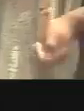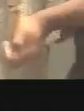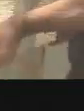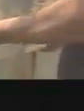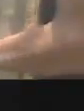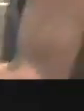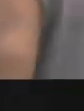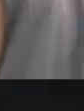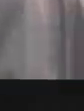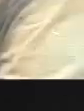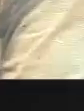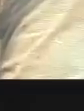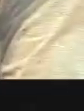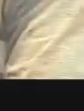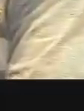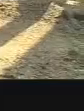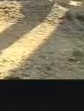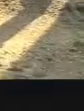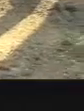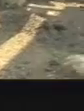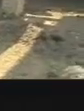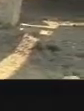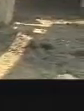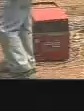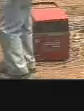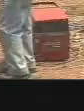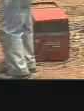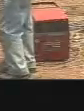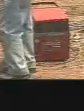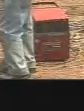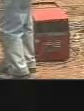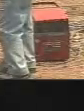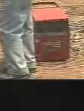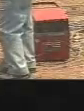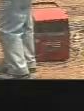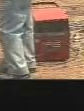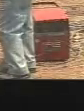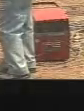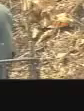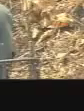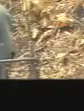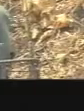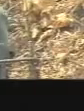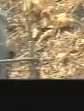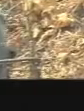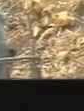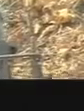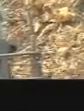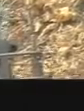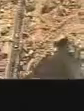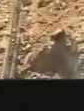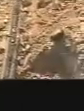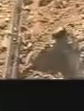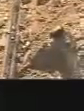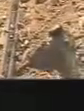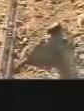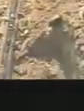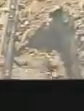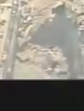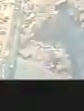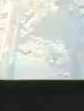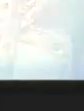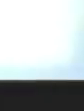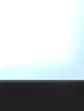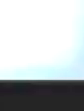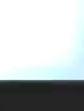Hoy, la lucha es por la elevación de la conciencia, el compromiso y la participación del poder popular en la